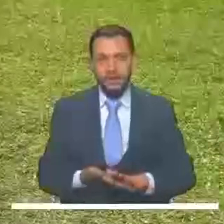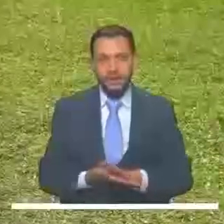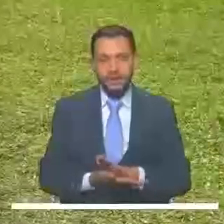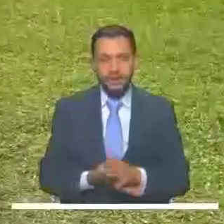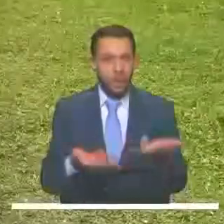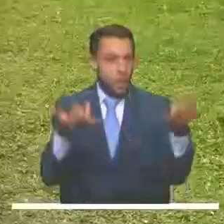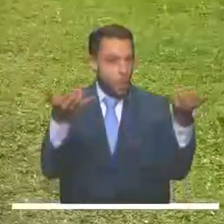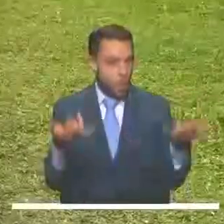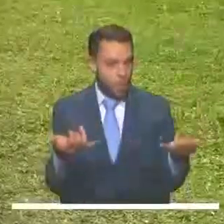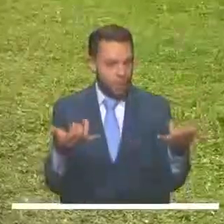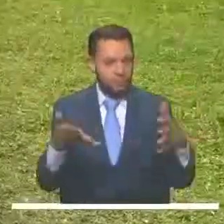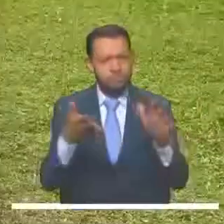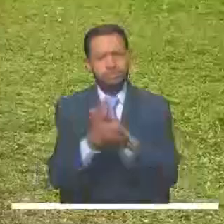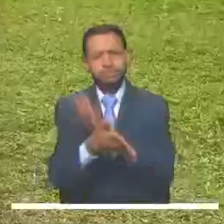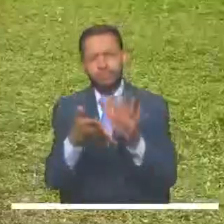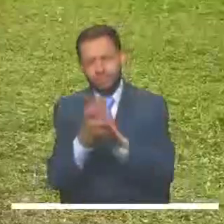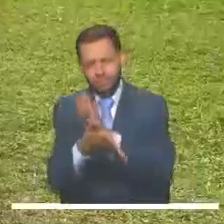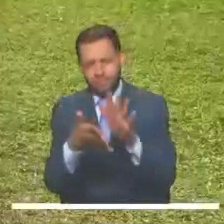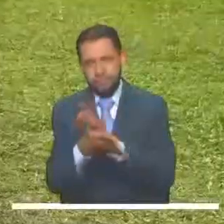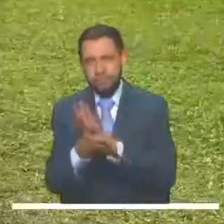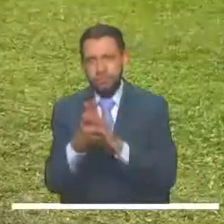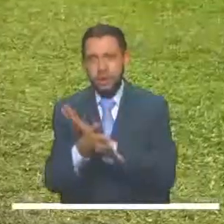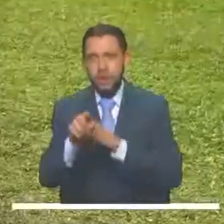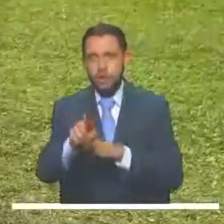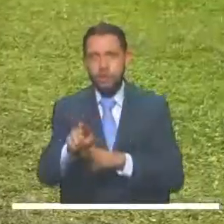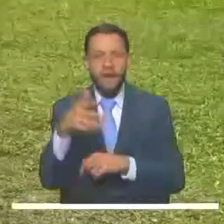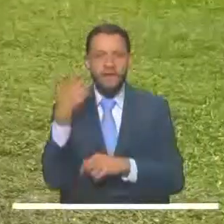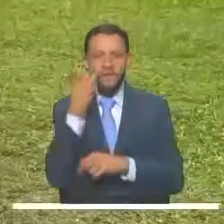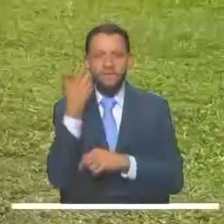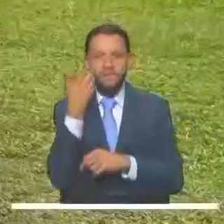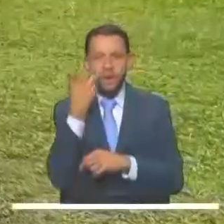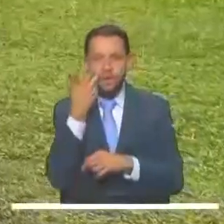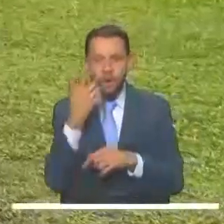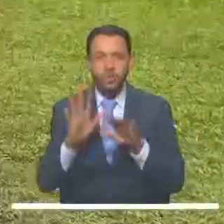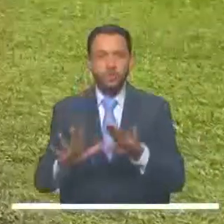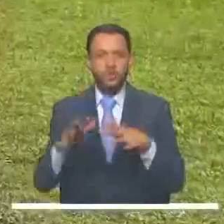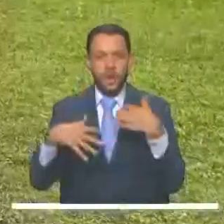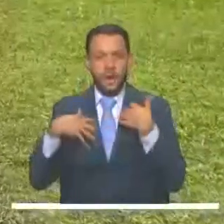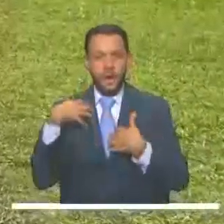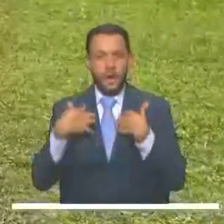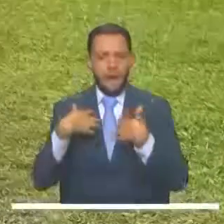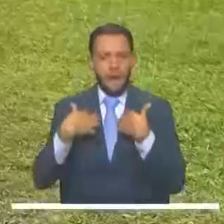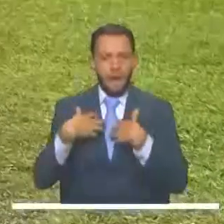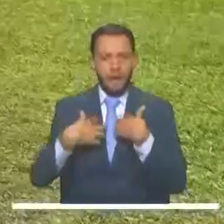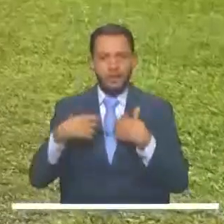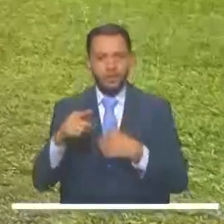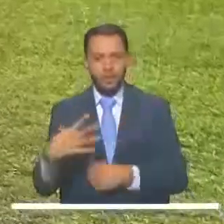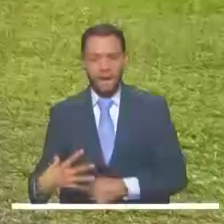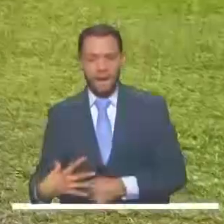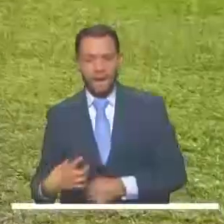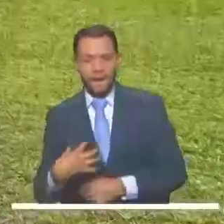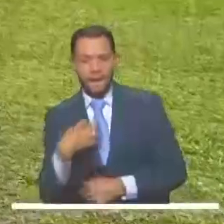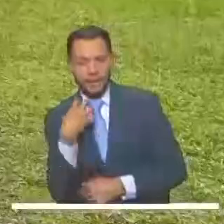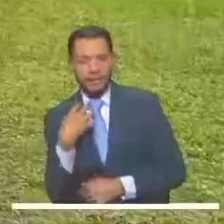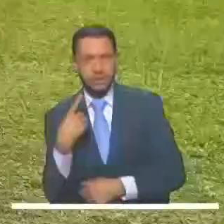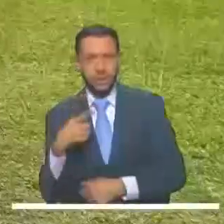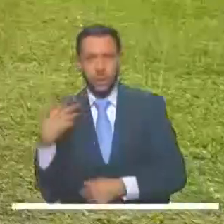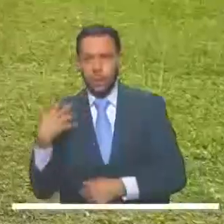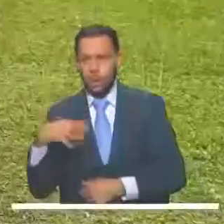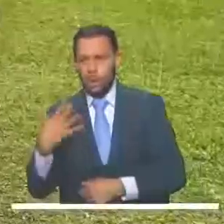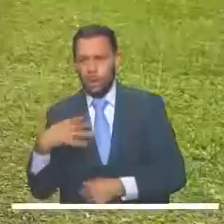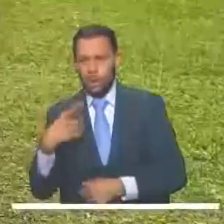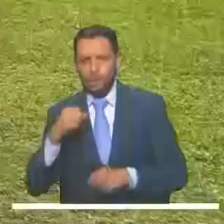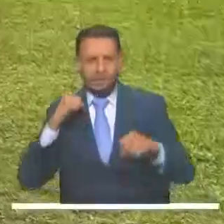voy a hablar de una enfermedad que nos asusta mucho y es el cáncer pero